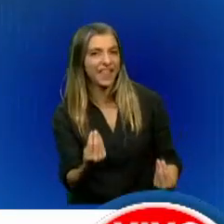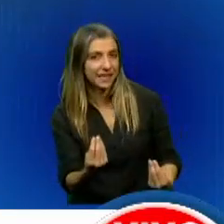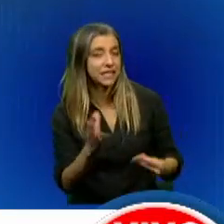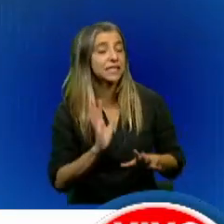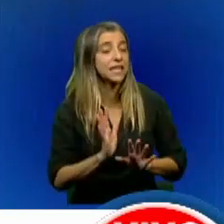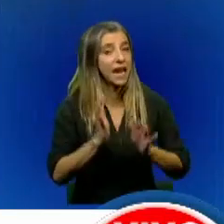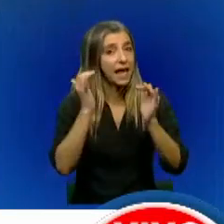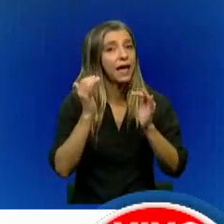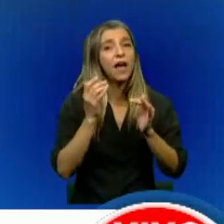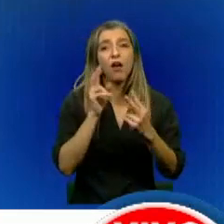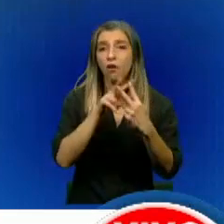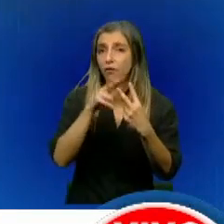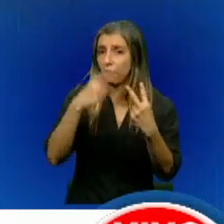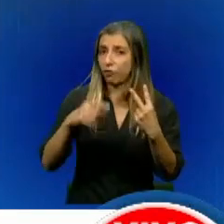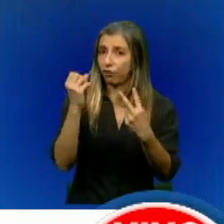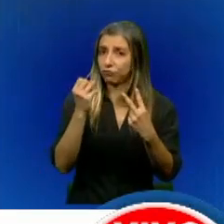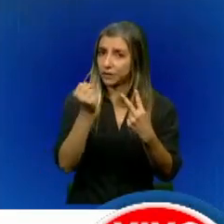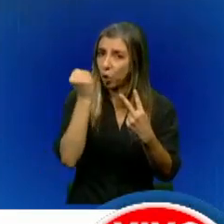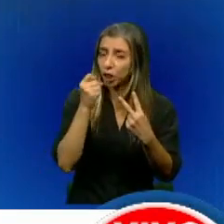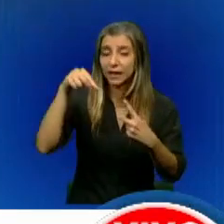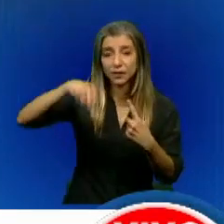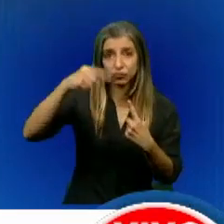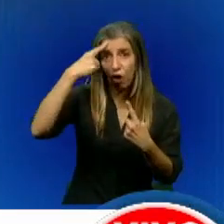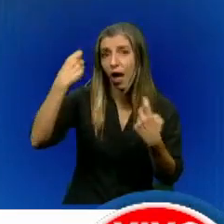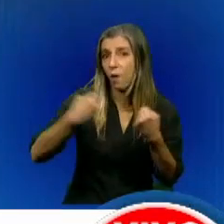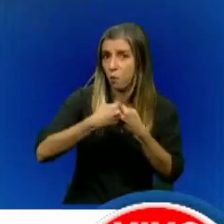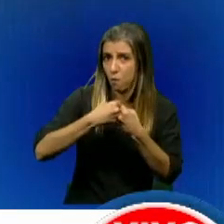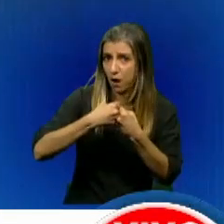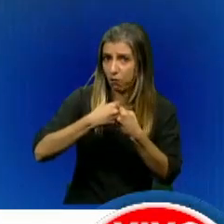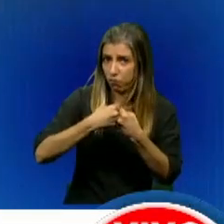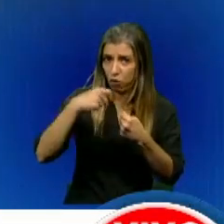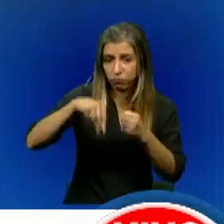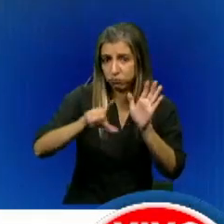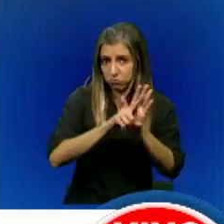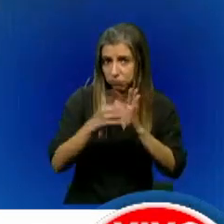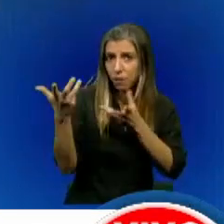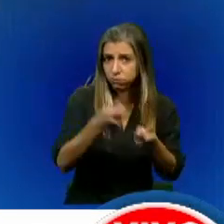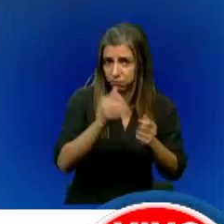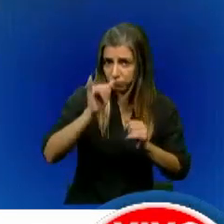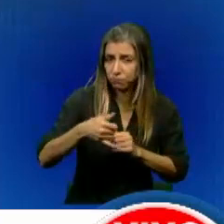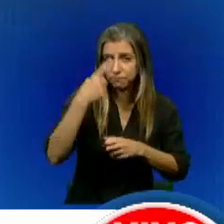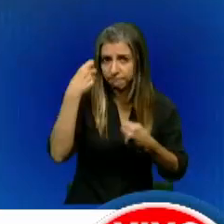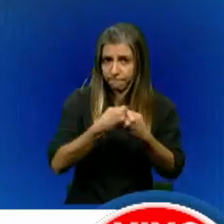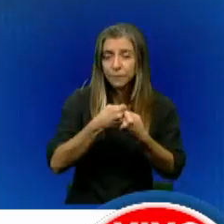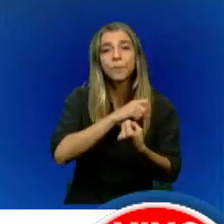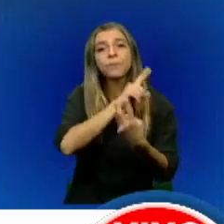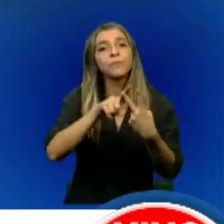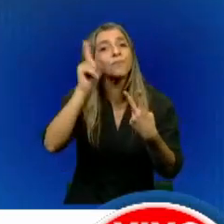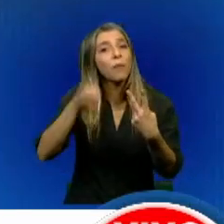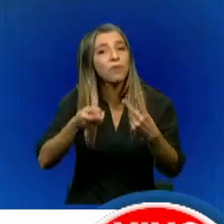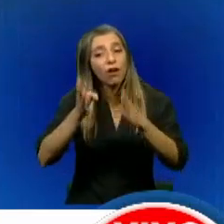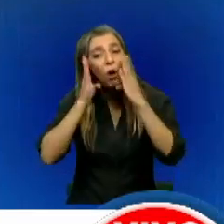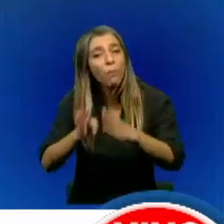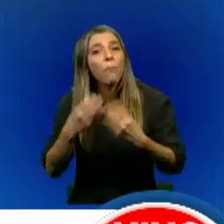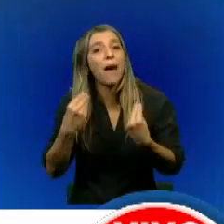cosas: del consenso político que se alcanzó para poder acompañar esta ley y del compromiso político de cumplir